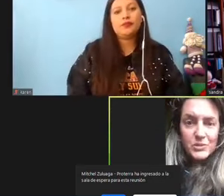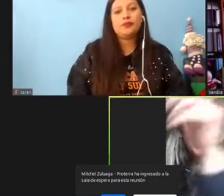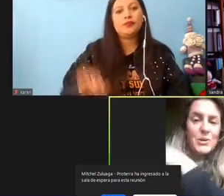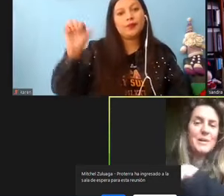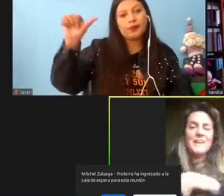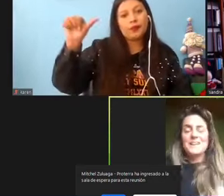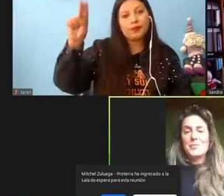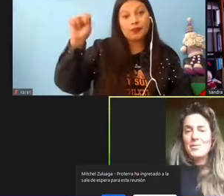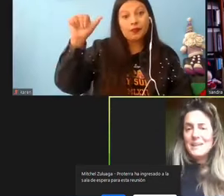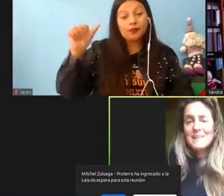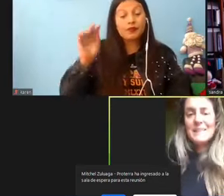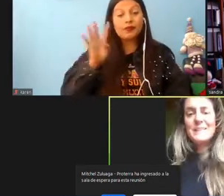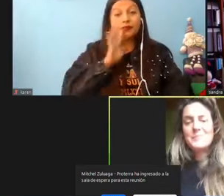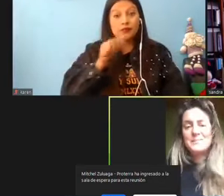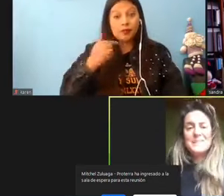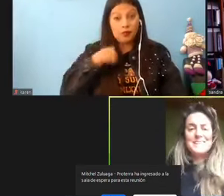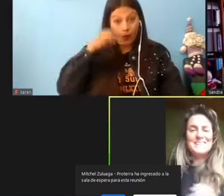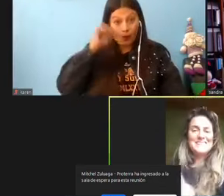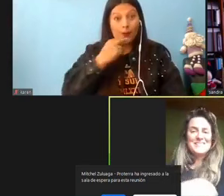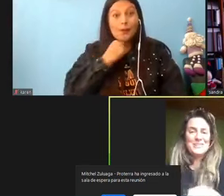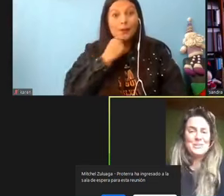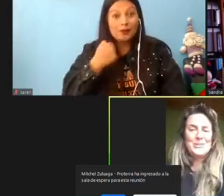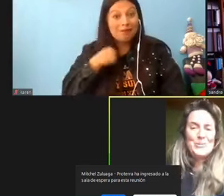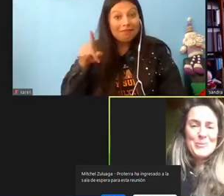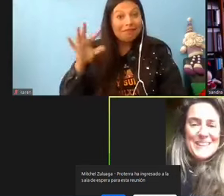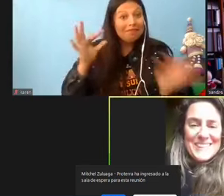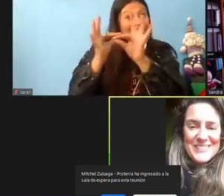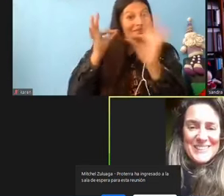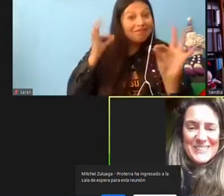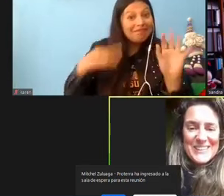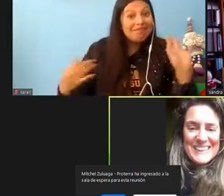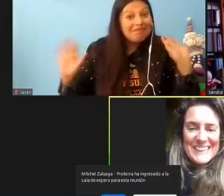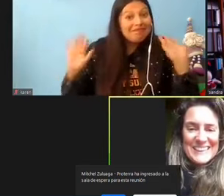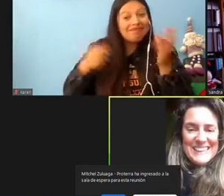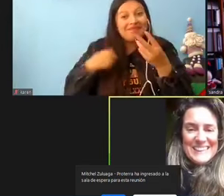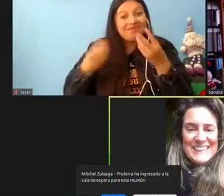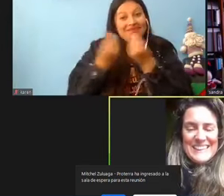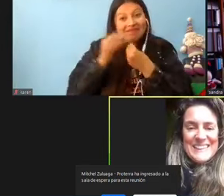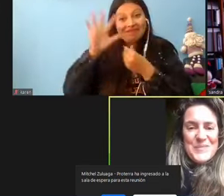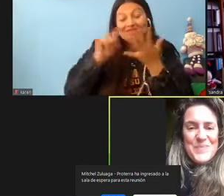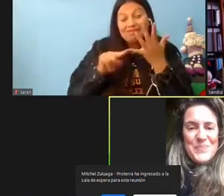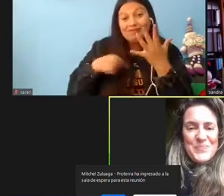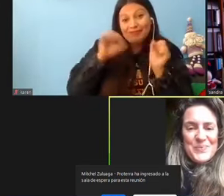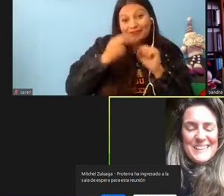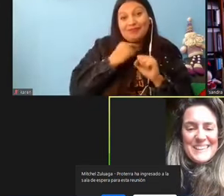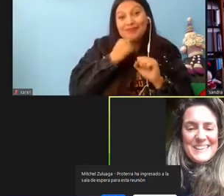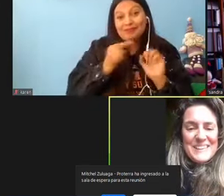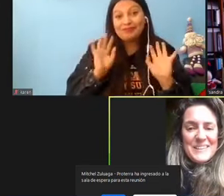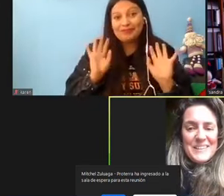Bueno, si no habla nadie, puedo hablar yo por parte de nuestro eje.